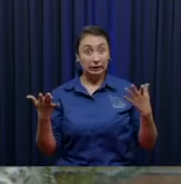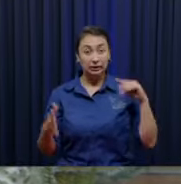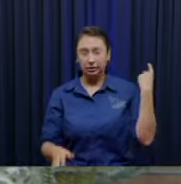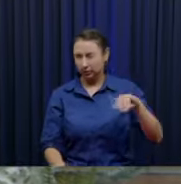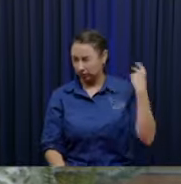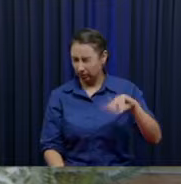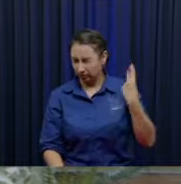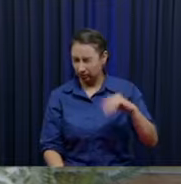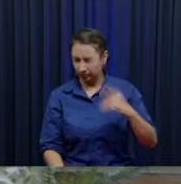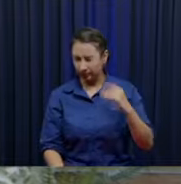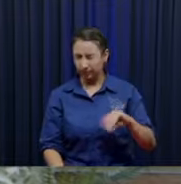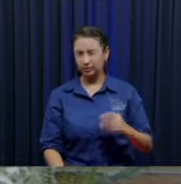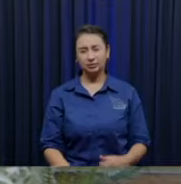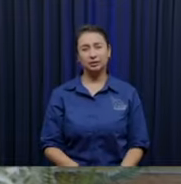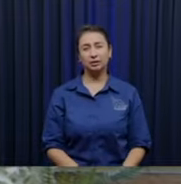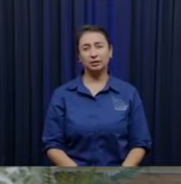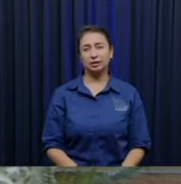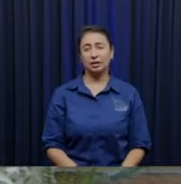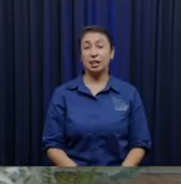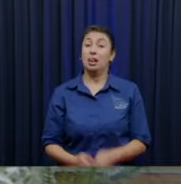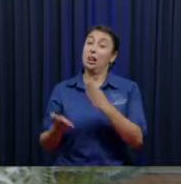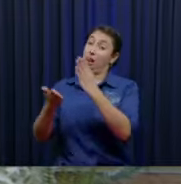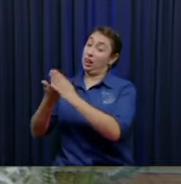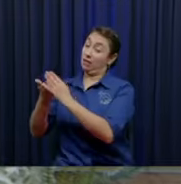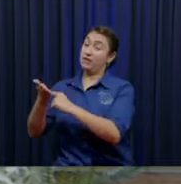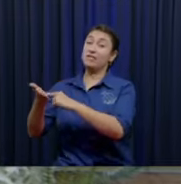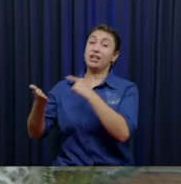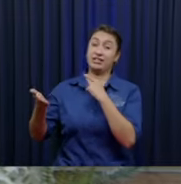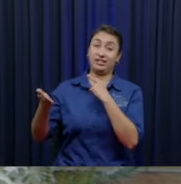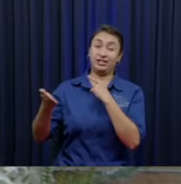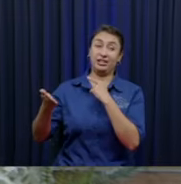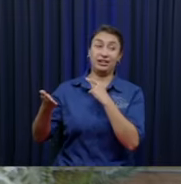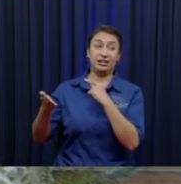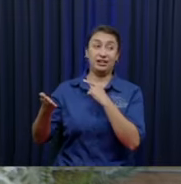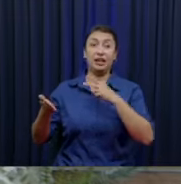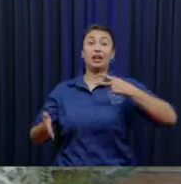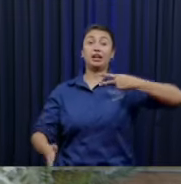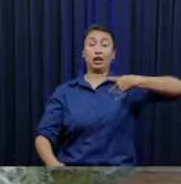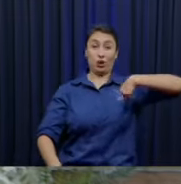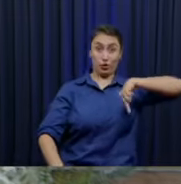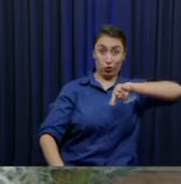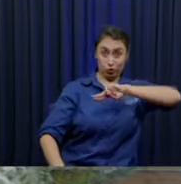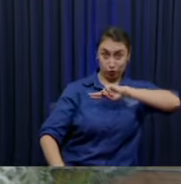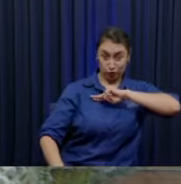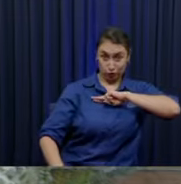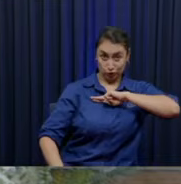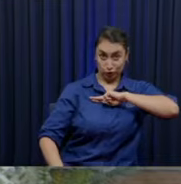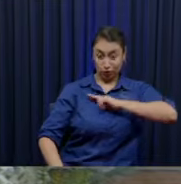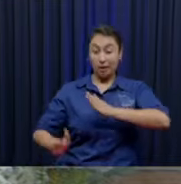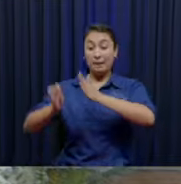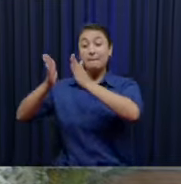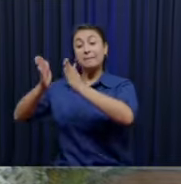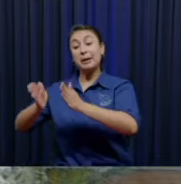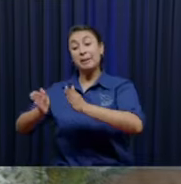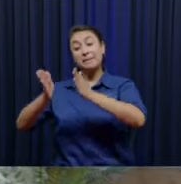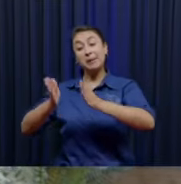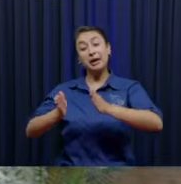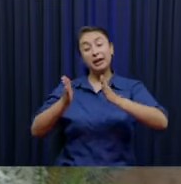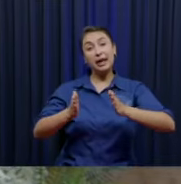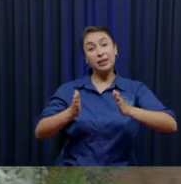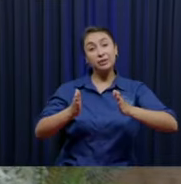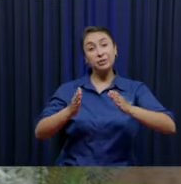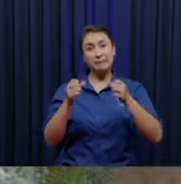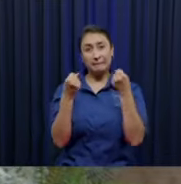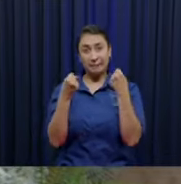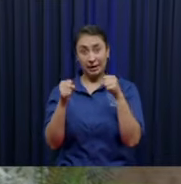pone cardíaca, porque Primera Corintios dice que nosotros hemos sido predestinados a ser hechos a la imagen del Hijo.